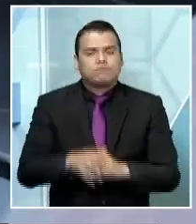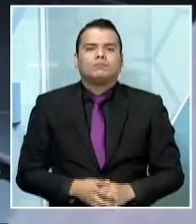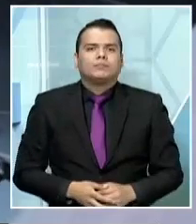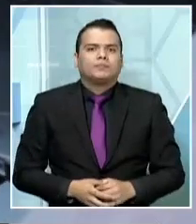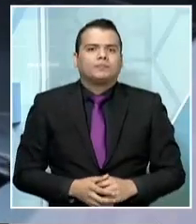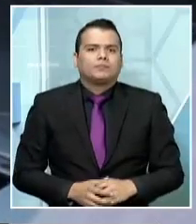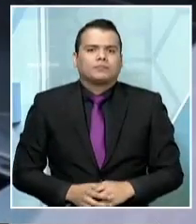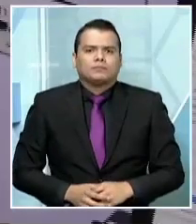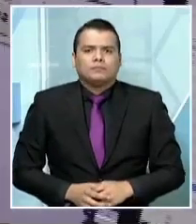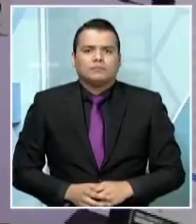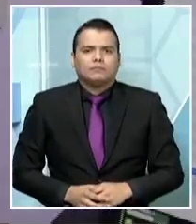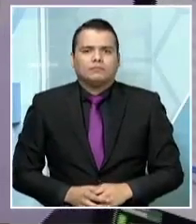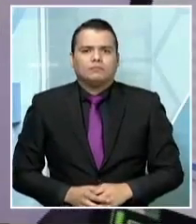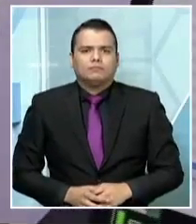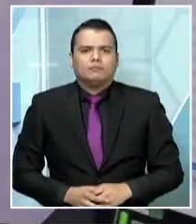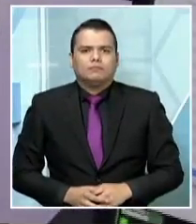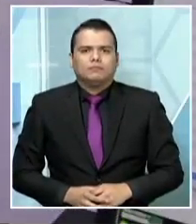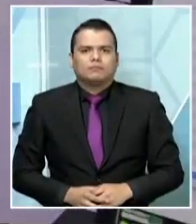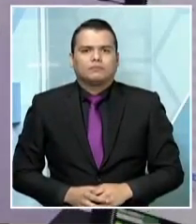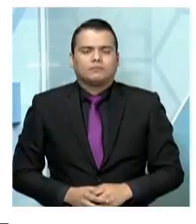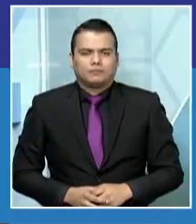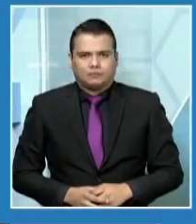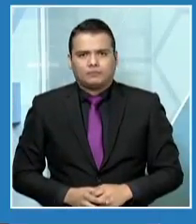monitoreo permanente.